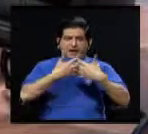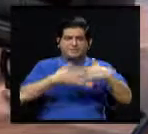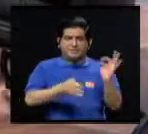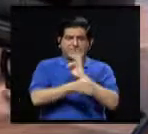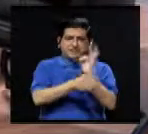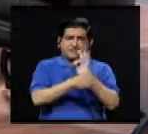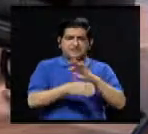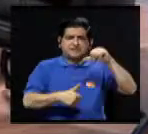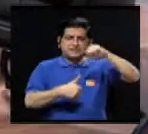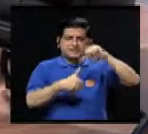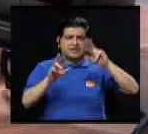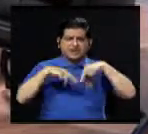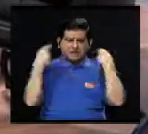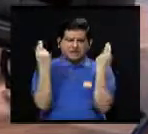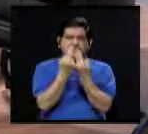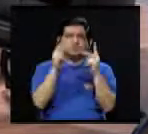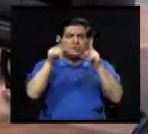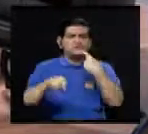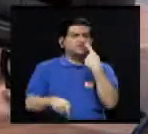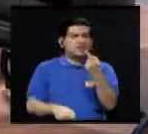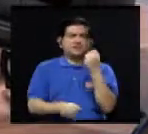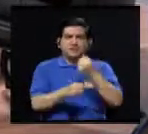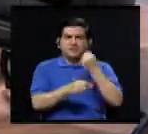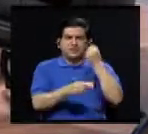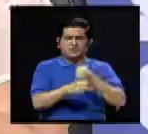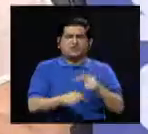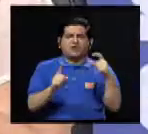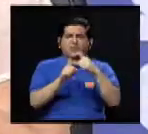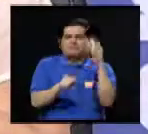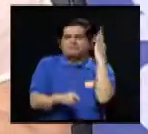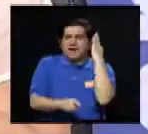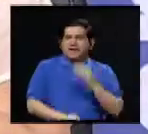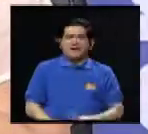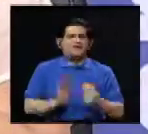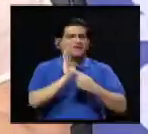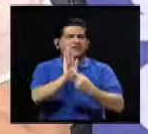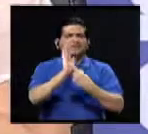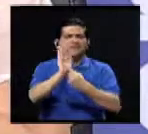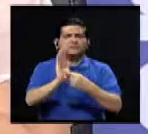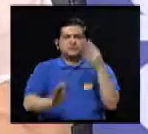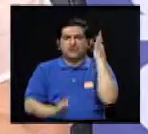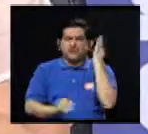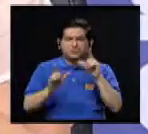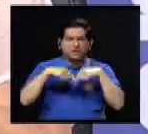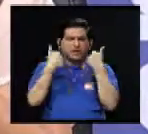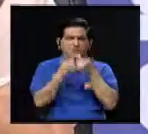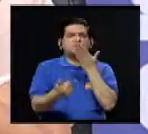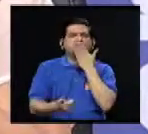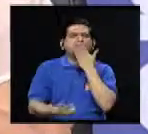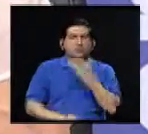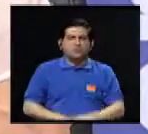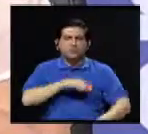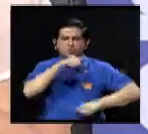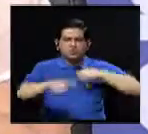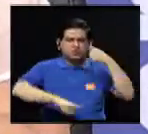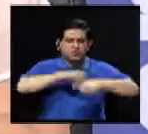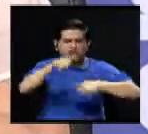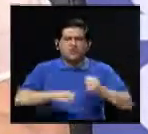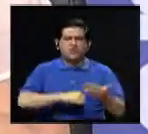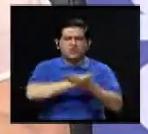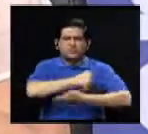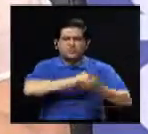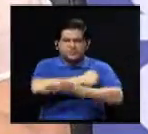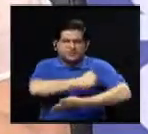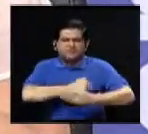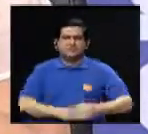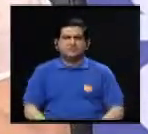centroamericanas reunidas y alguien me habló sobre el trabajo que hace Palabra de Mujer de retratar sobre todo a las mujeres de grupos indígenas y la lucha campesina también.